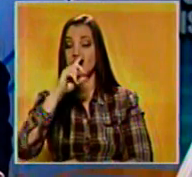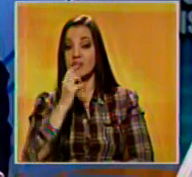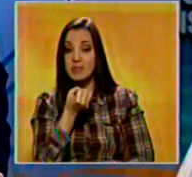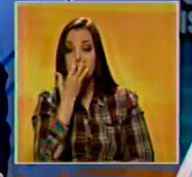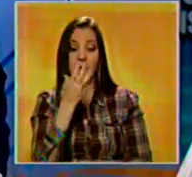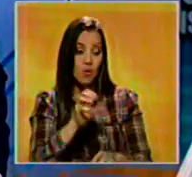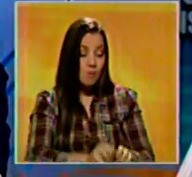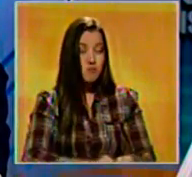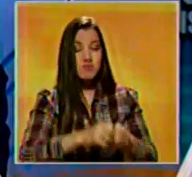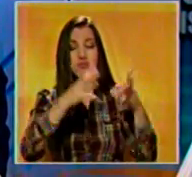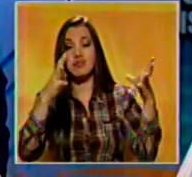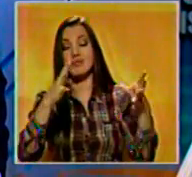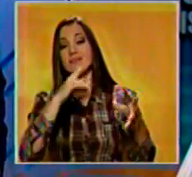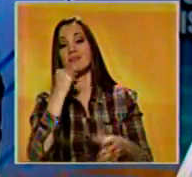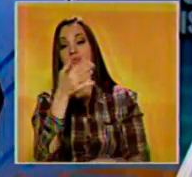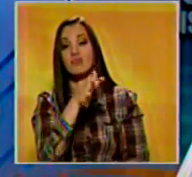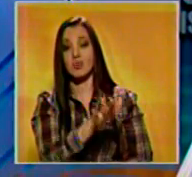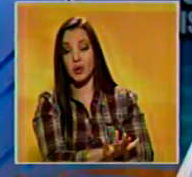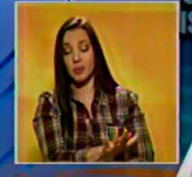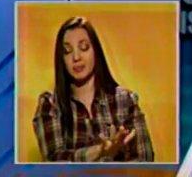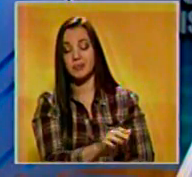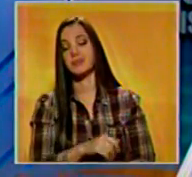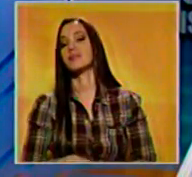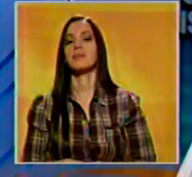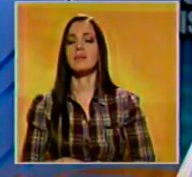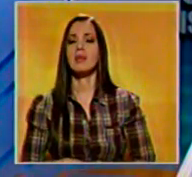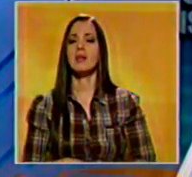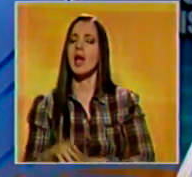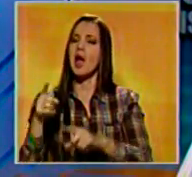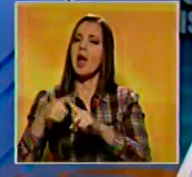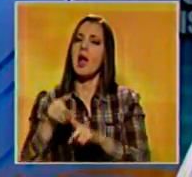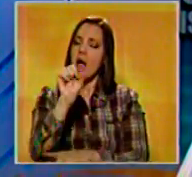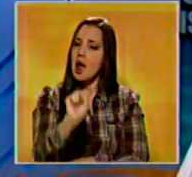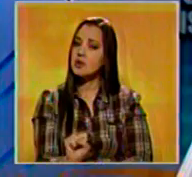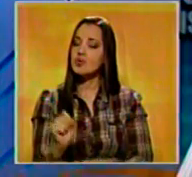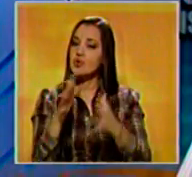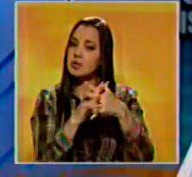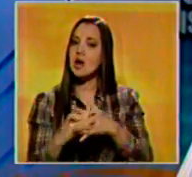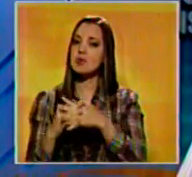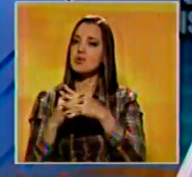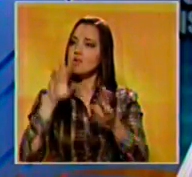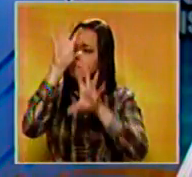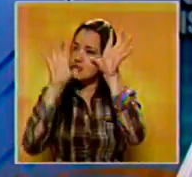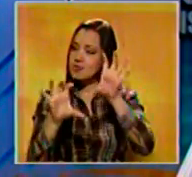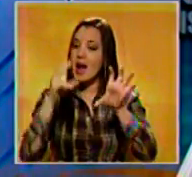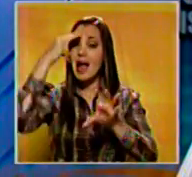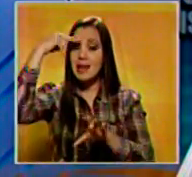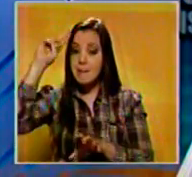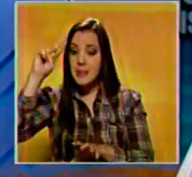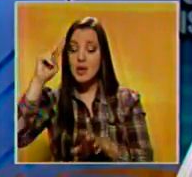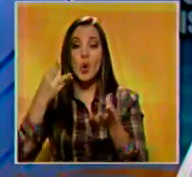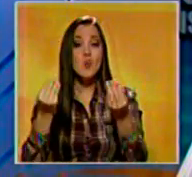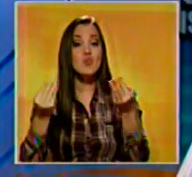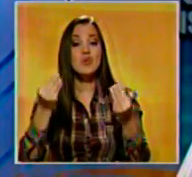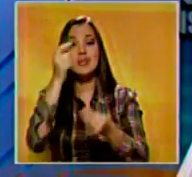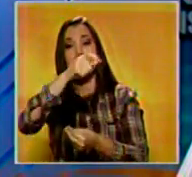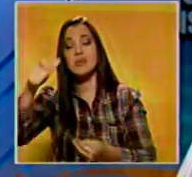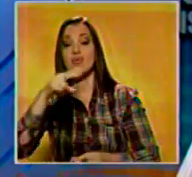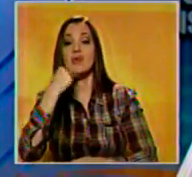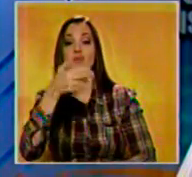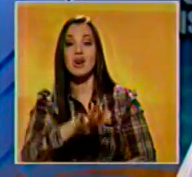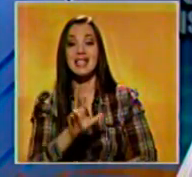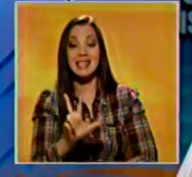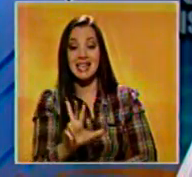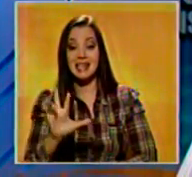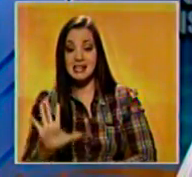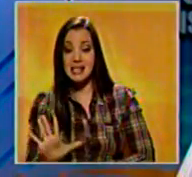la cifra de Muertos tras las tormentas e inundaciones en varias regiones del sur de Los Estados Unidos y Norte de México ascendió a 35 mientras que